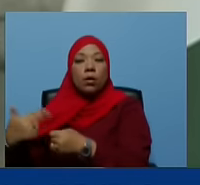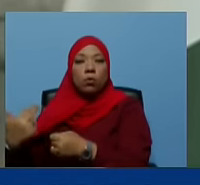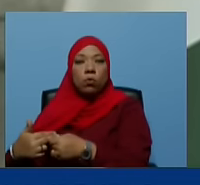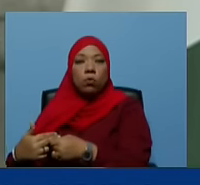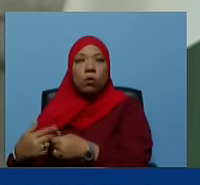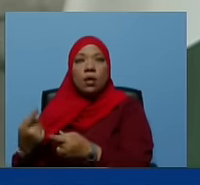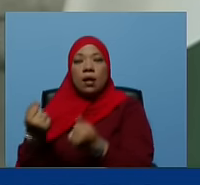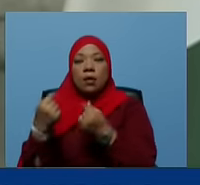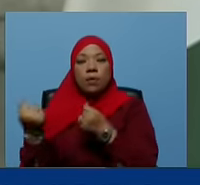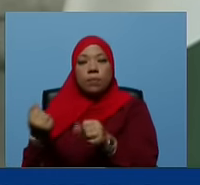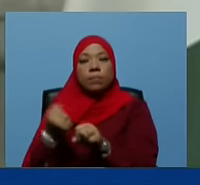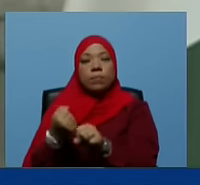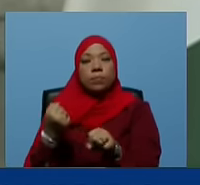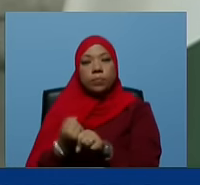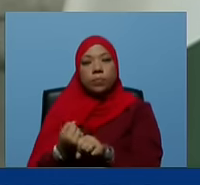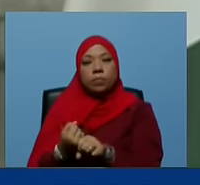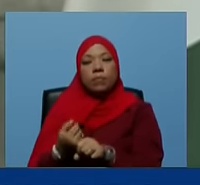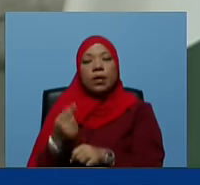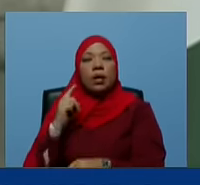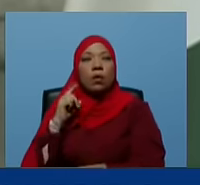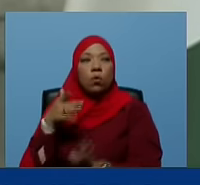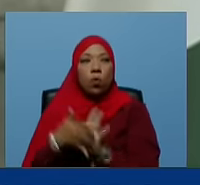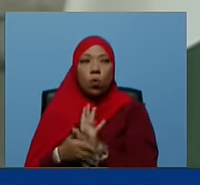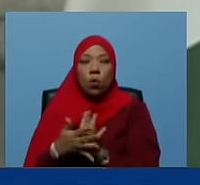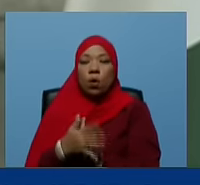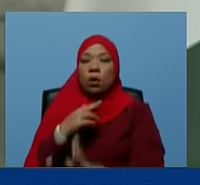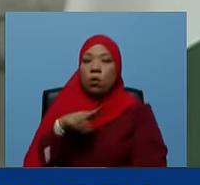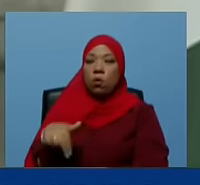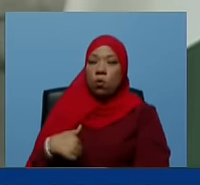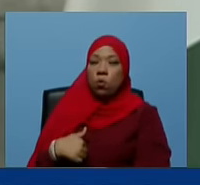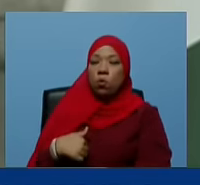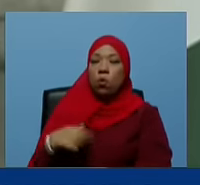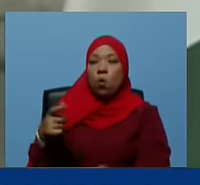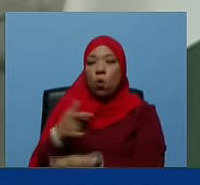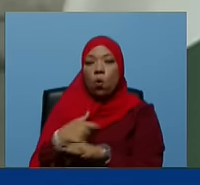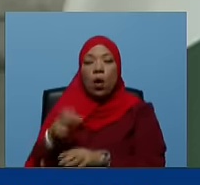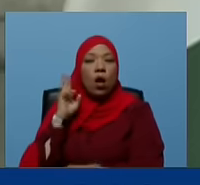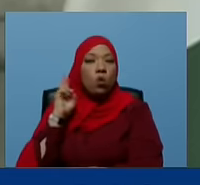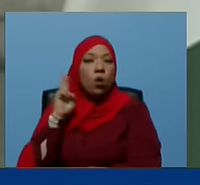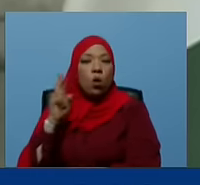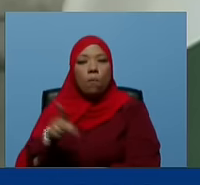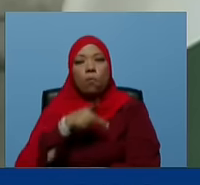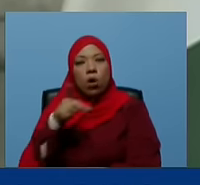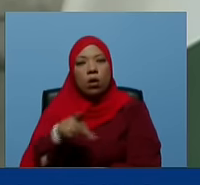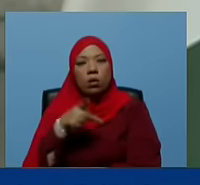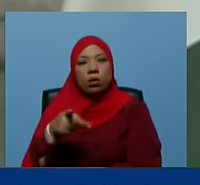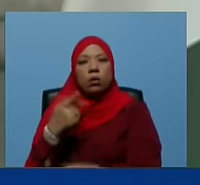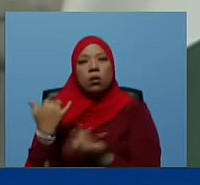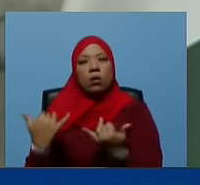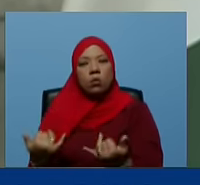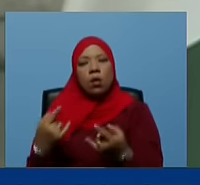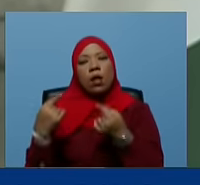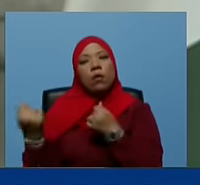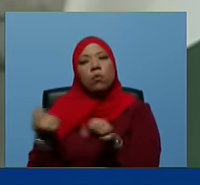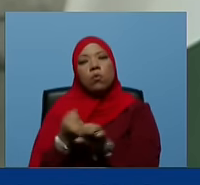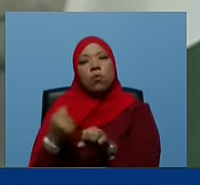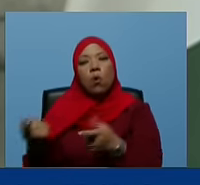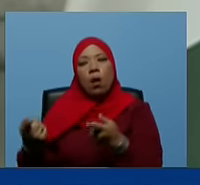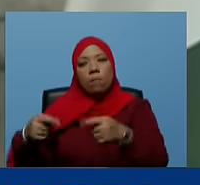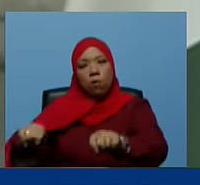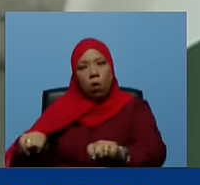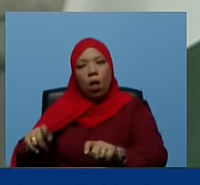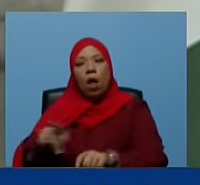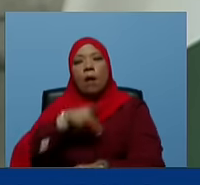hay un inversionista que se deja perturbar por el ruido político, entonces le daremos esa inversión de ese bloque